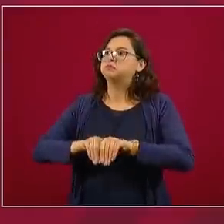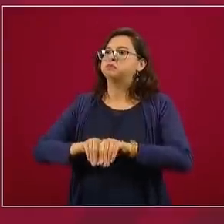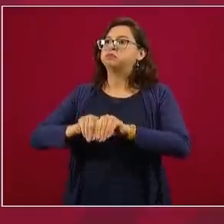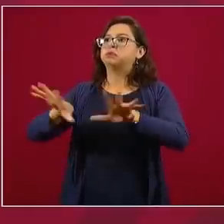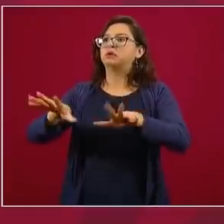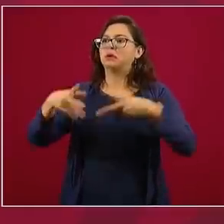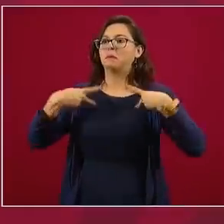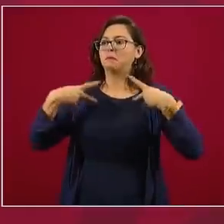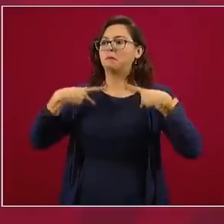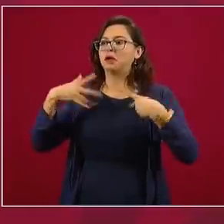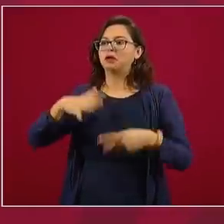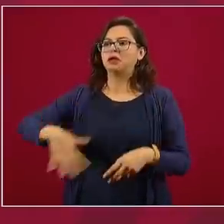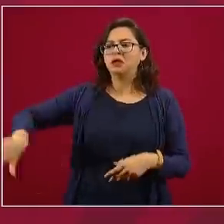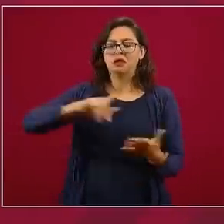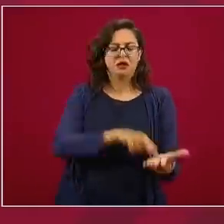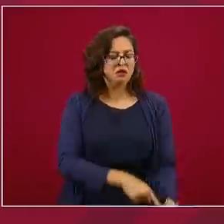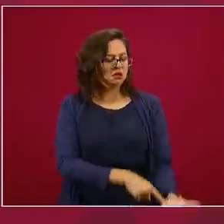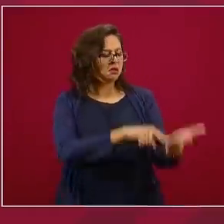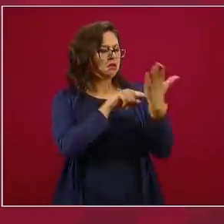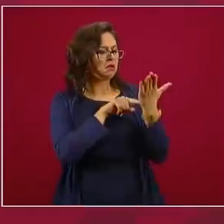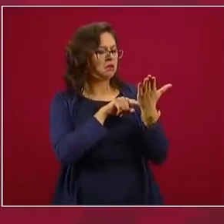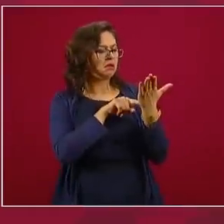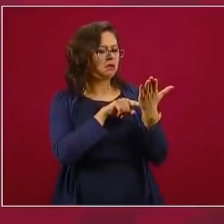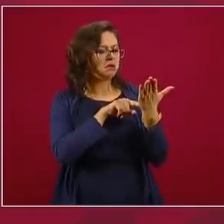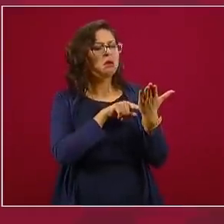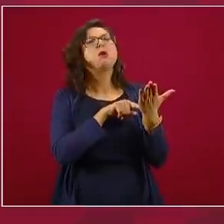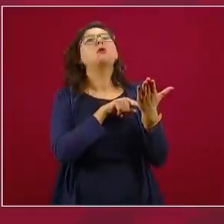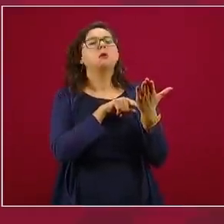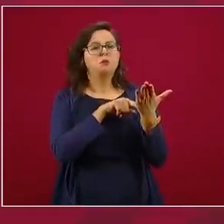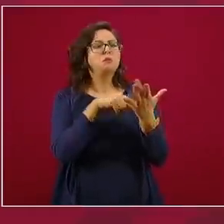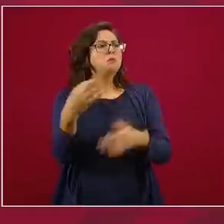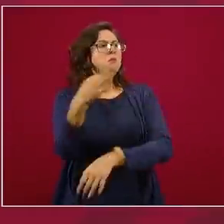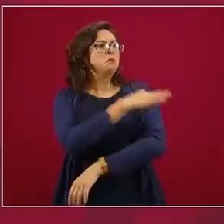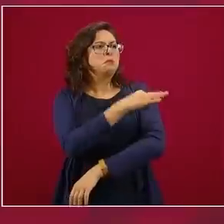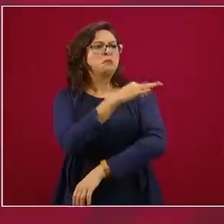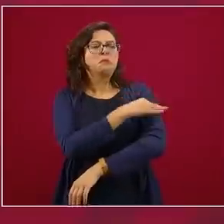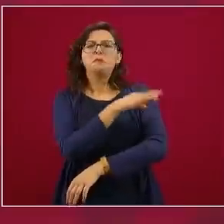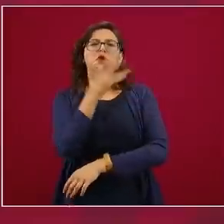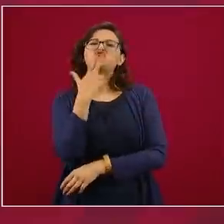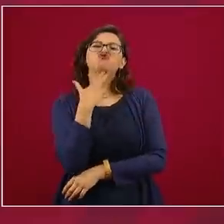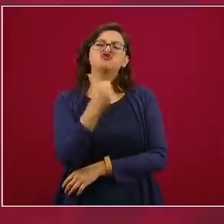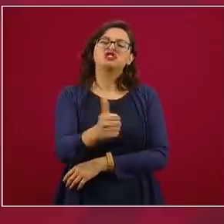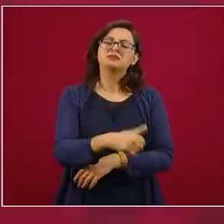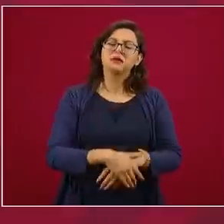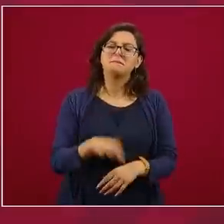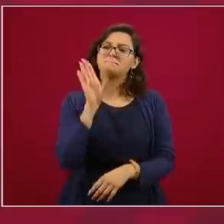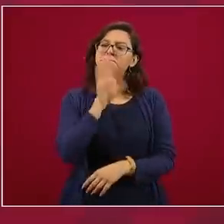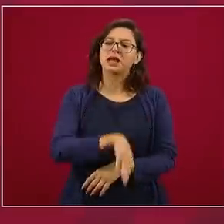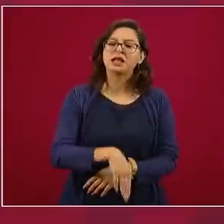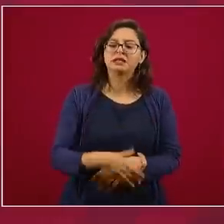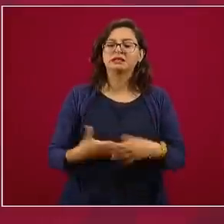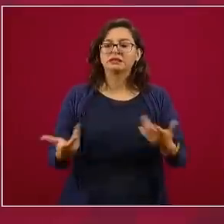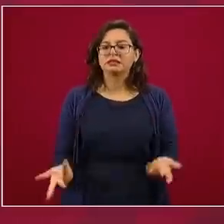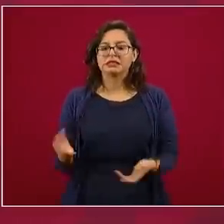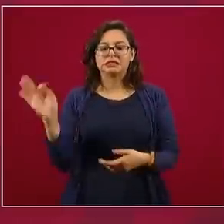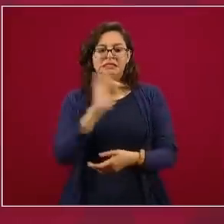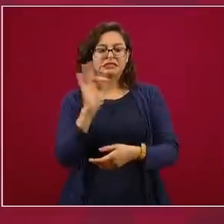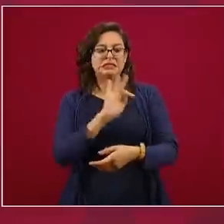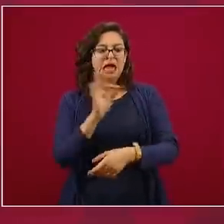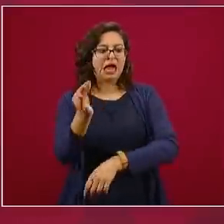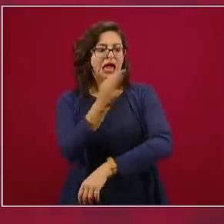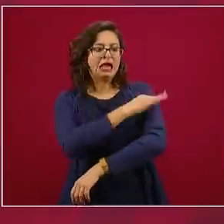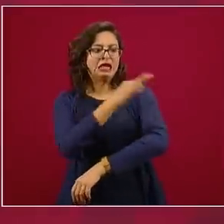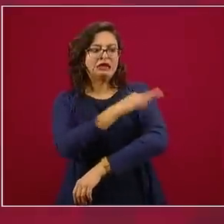y llevó a una falsa idea que hoy ha sido completamente descartada de que la vacuna del sarampión podía causar